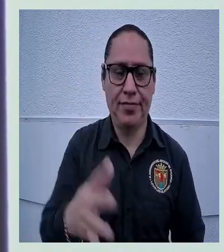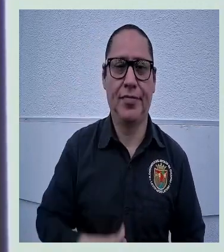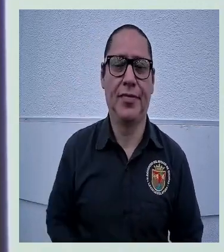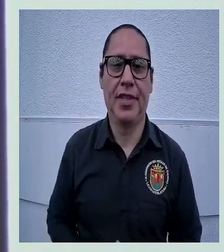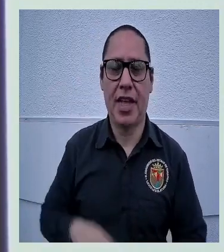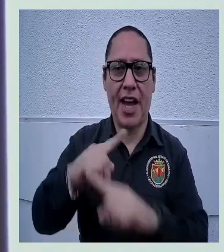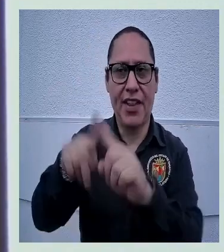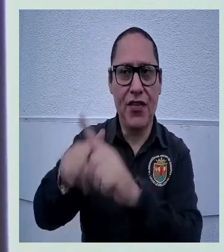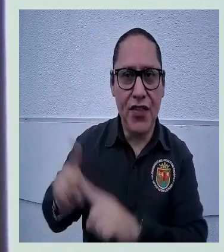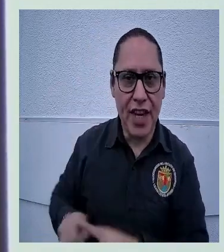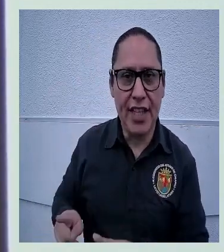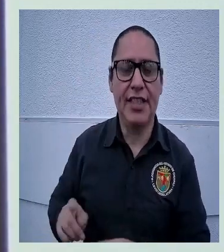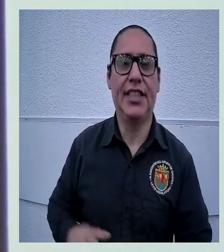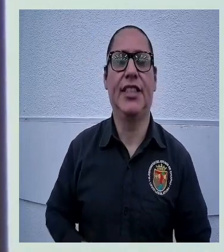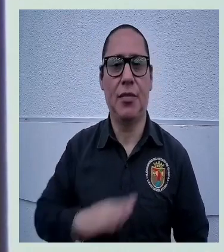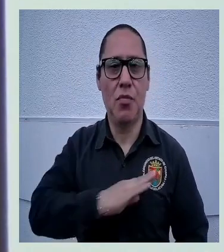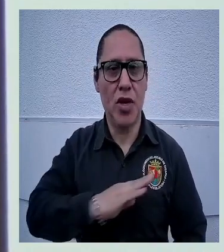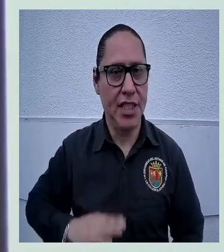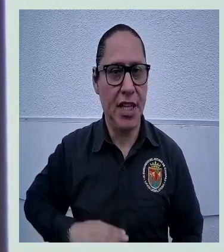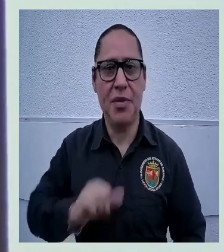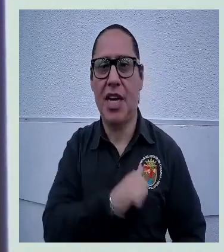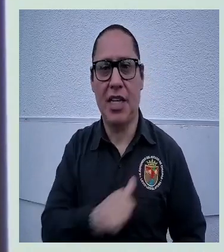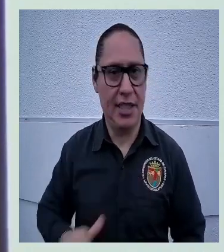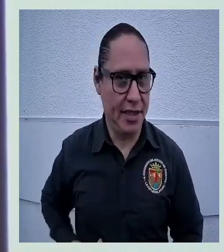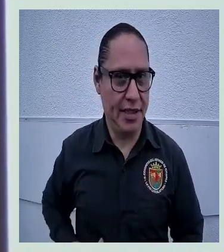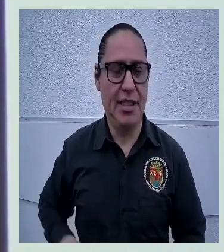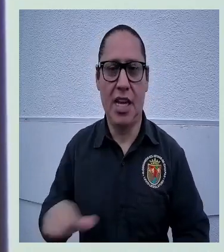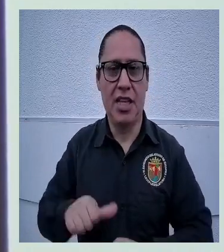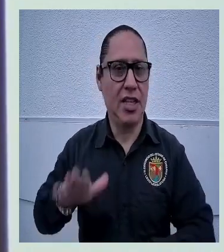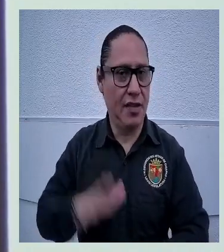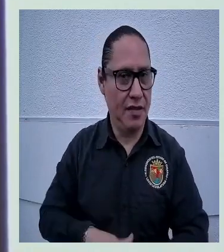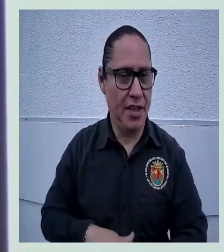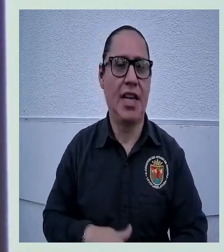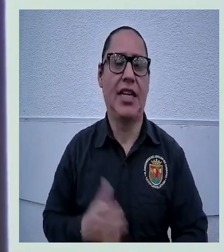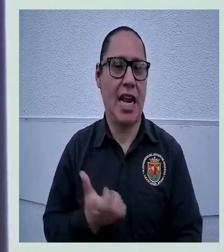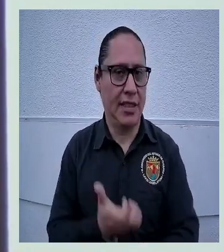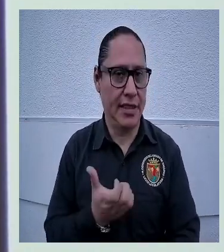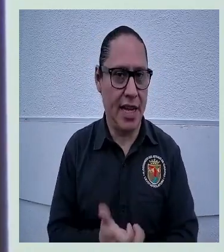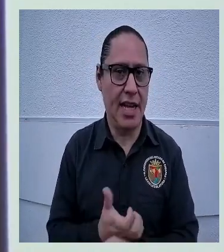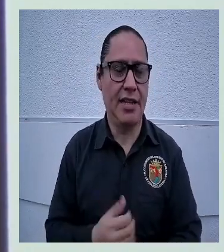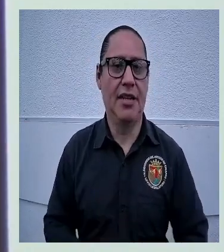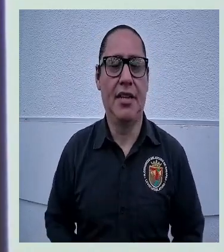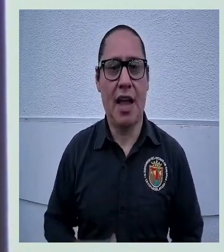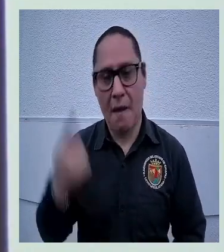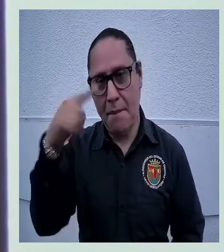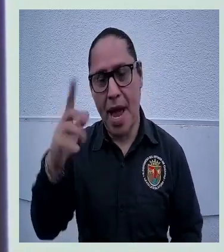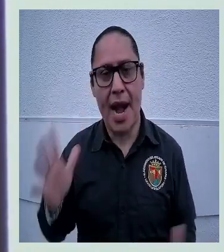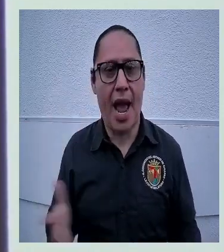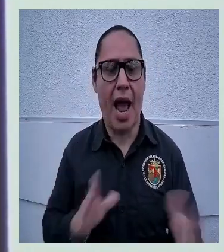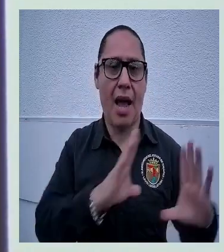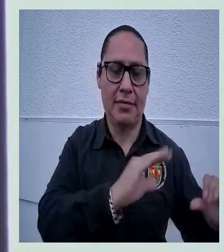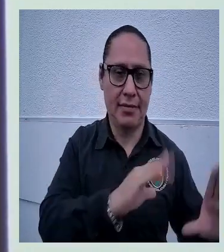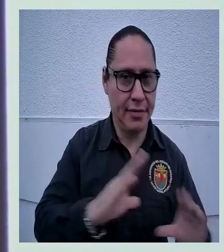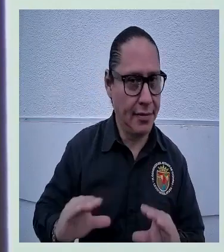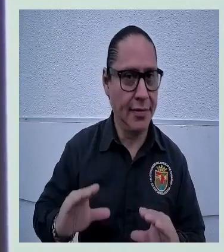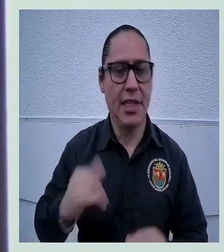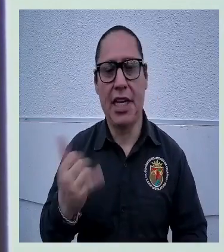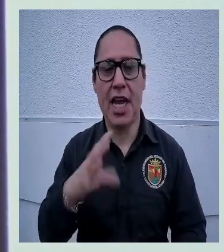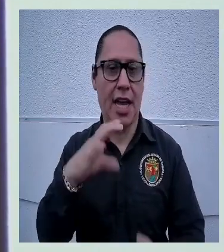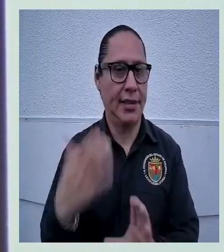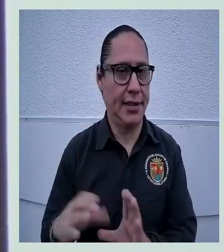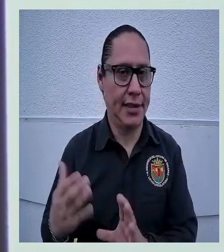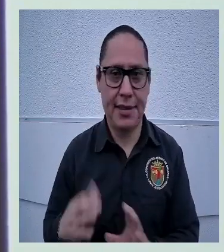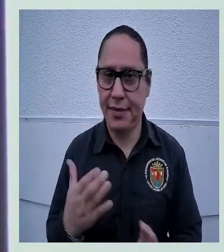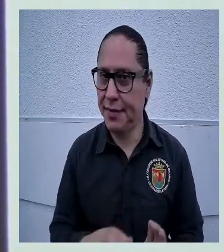a las diferentes entidades de administración pública Estatal y municipal a promover la capacitación y